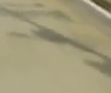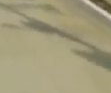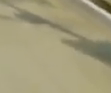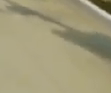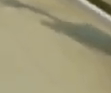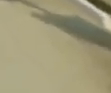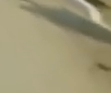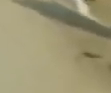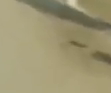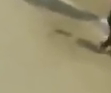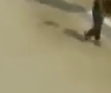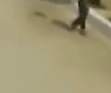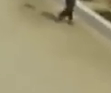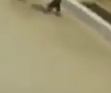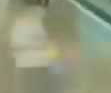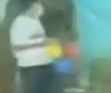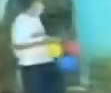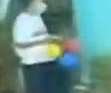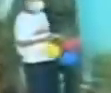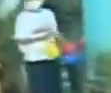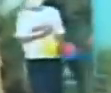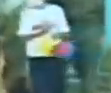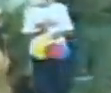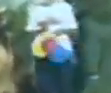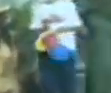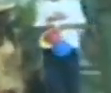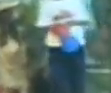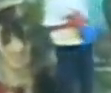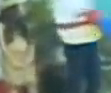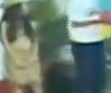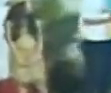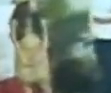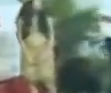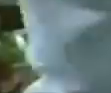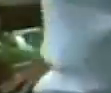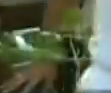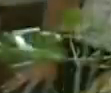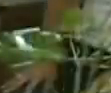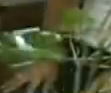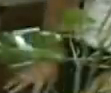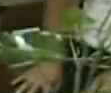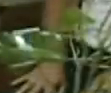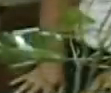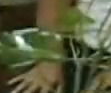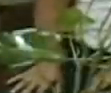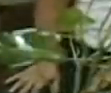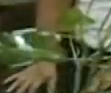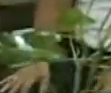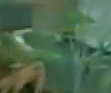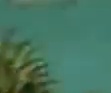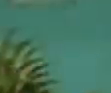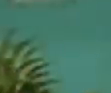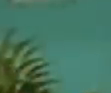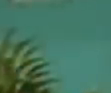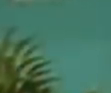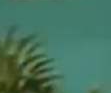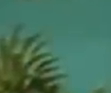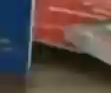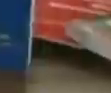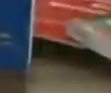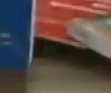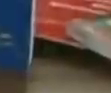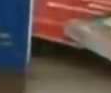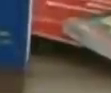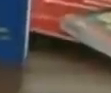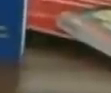la familia de Yamilé, de Ever, de Eversito y de Bianca. Con